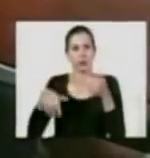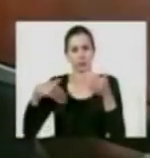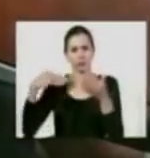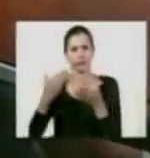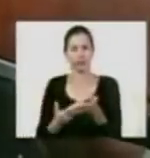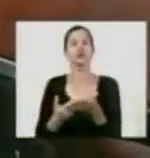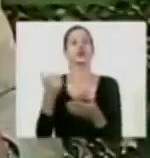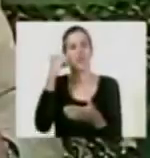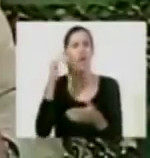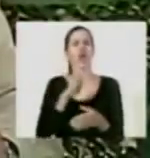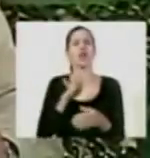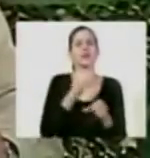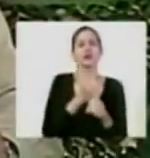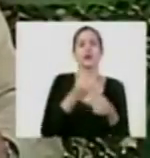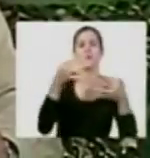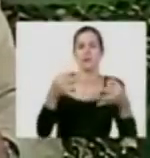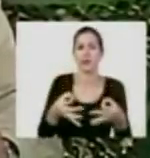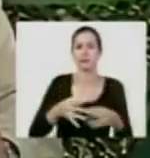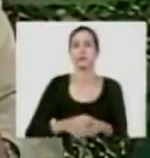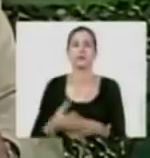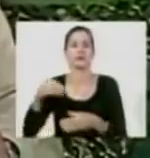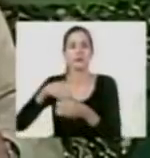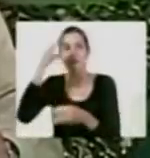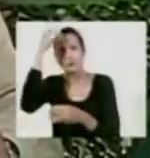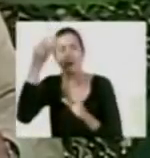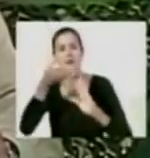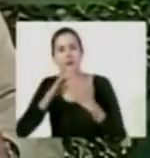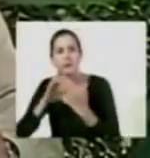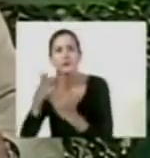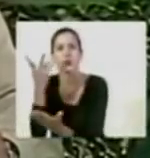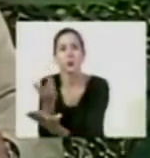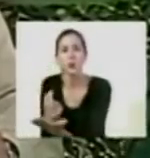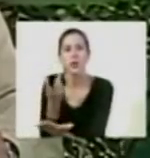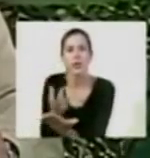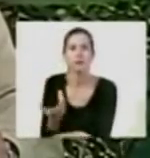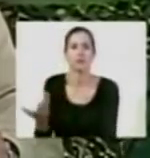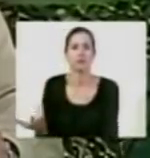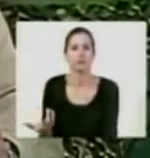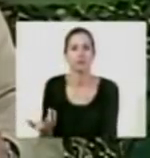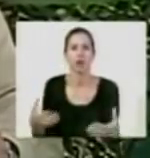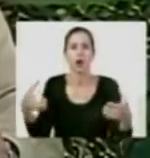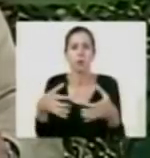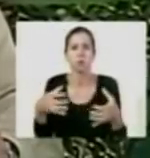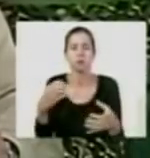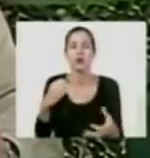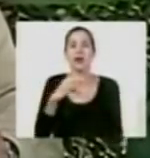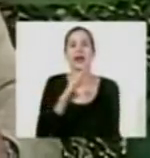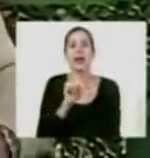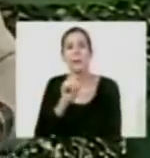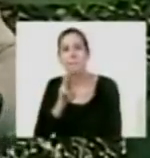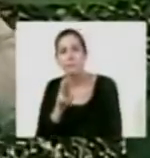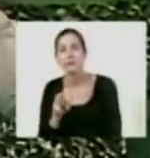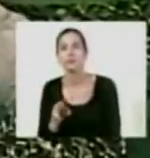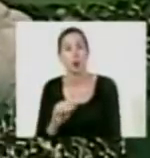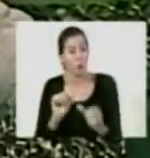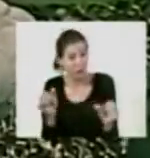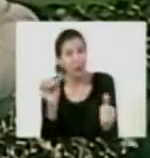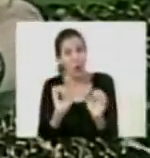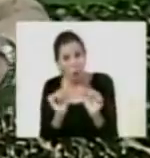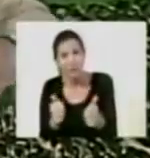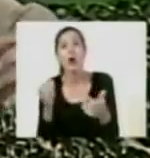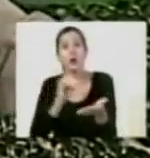funcionando. Con los consejos comunales, con los CLAP. vamos a activar los cuadrantes de paz como parte